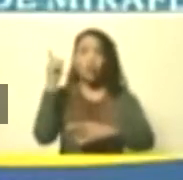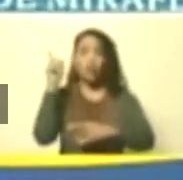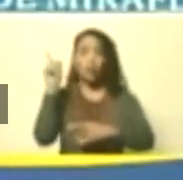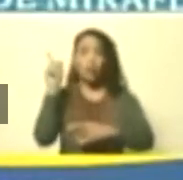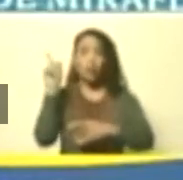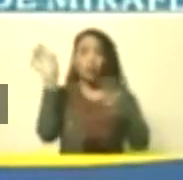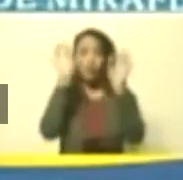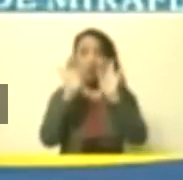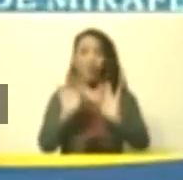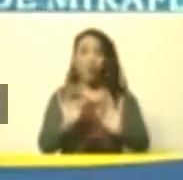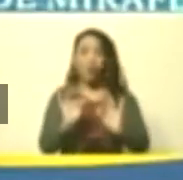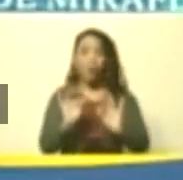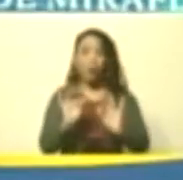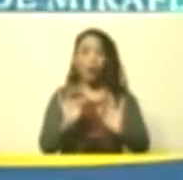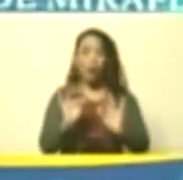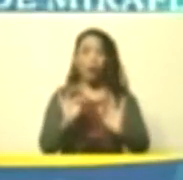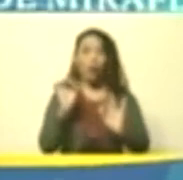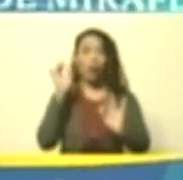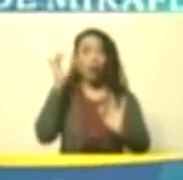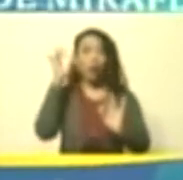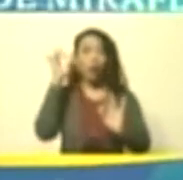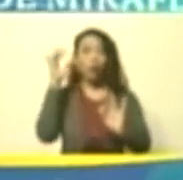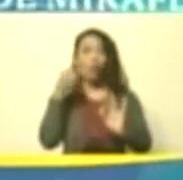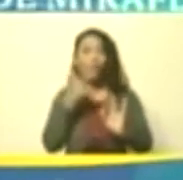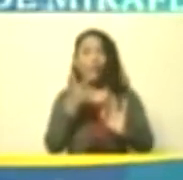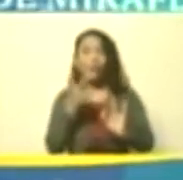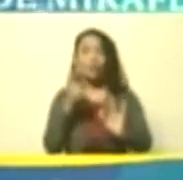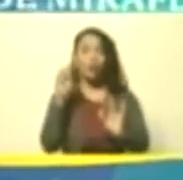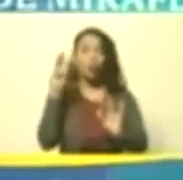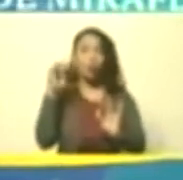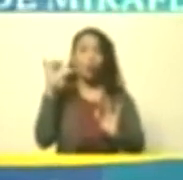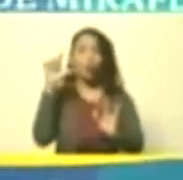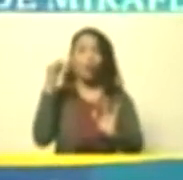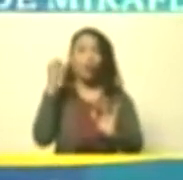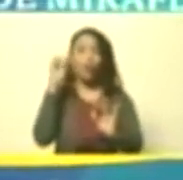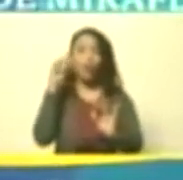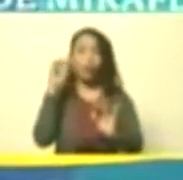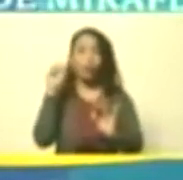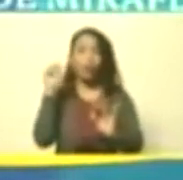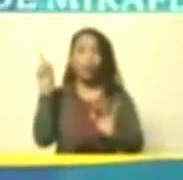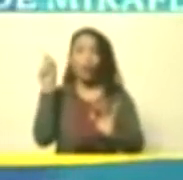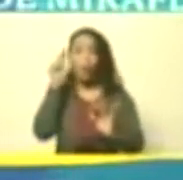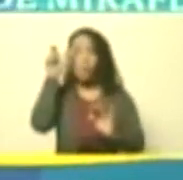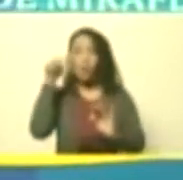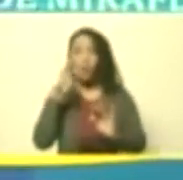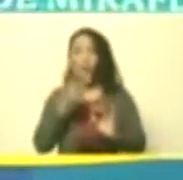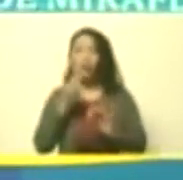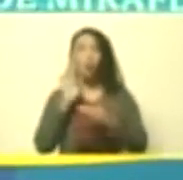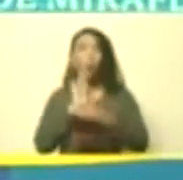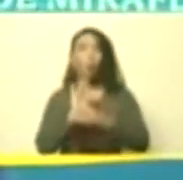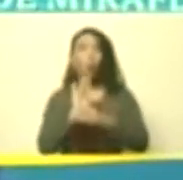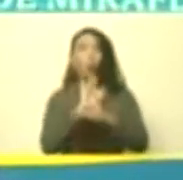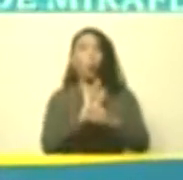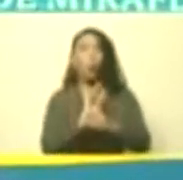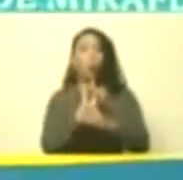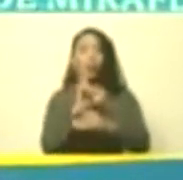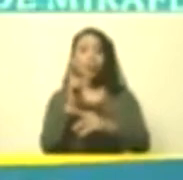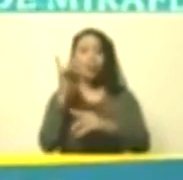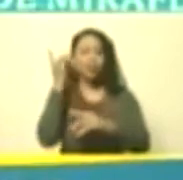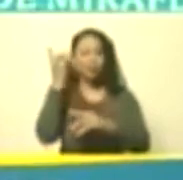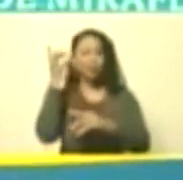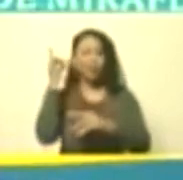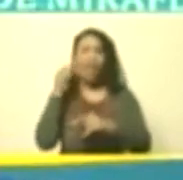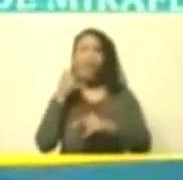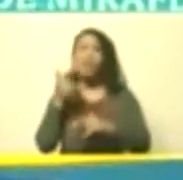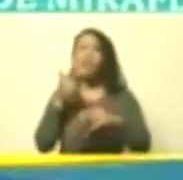manera eufemística, se puede decir, William Castillo, eufemística, nos tienen protegidos. Así dicen